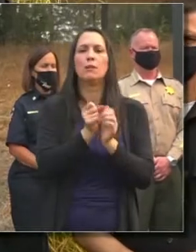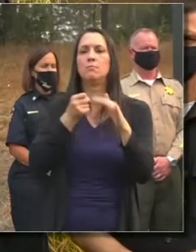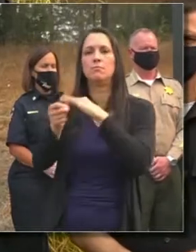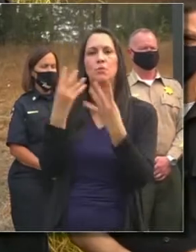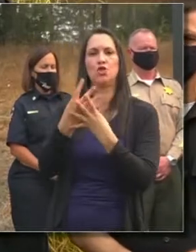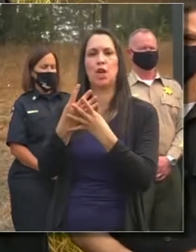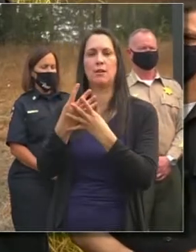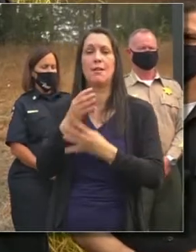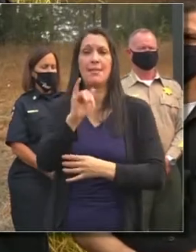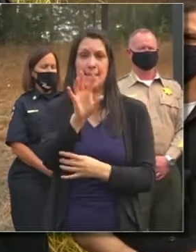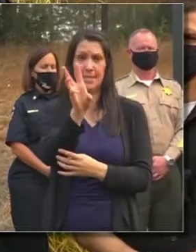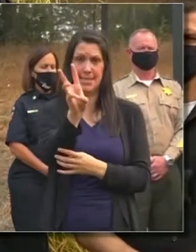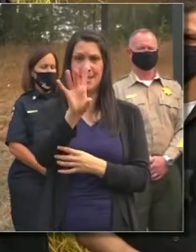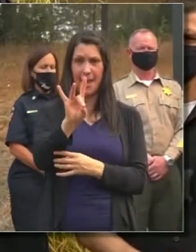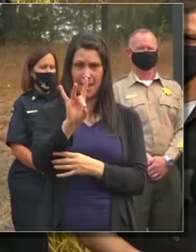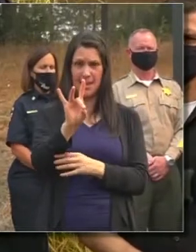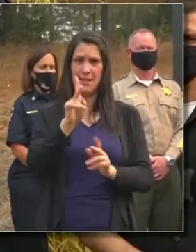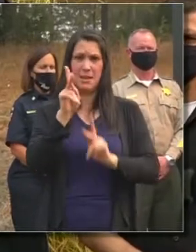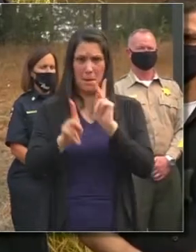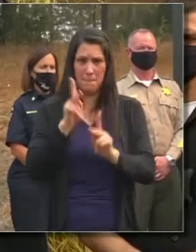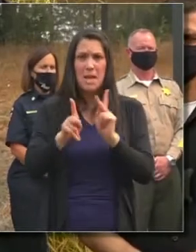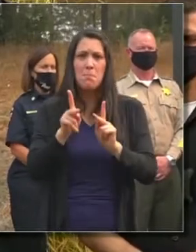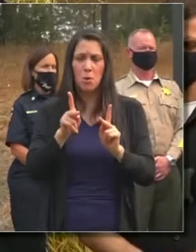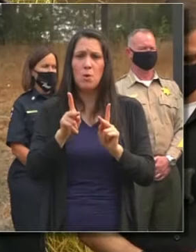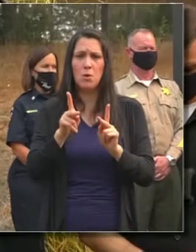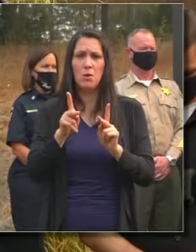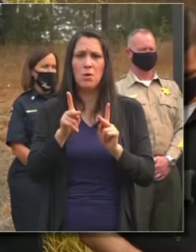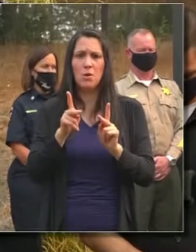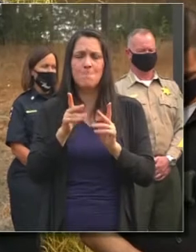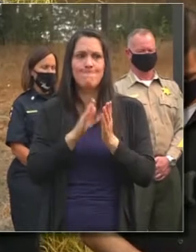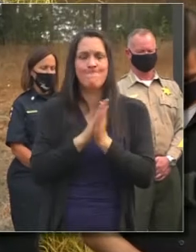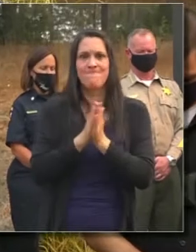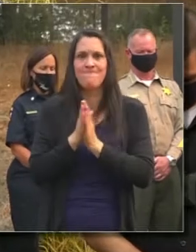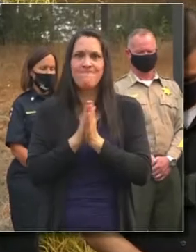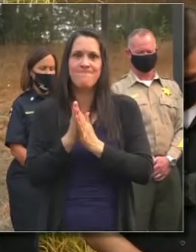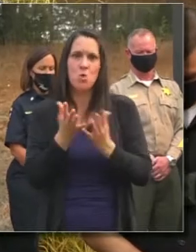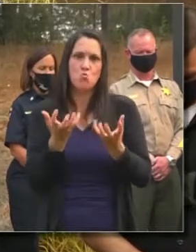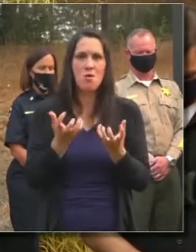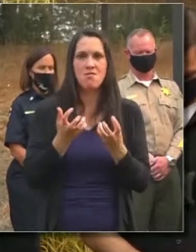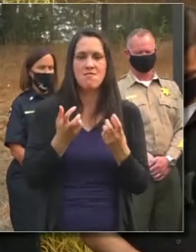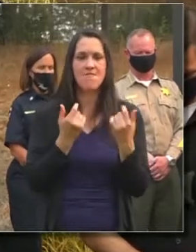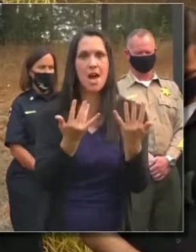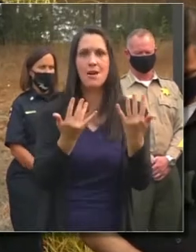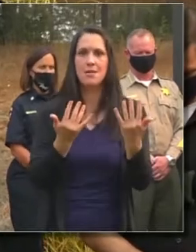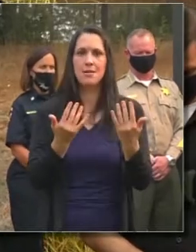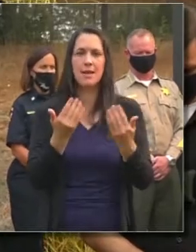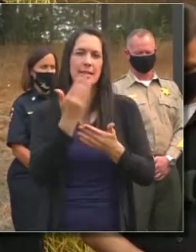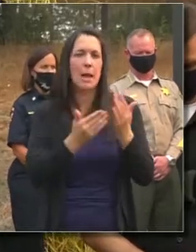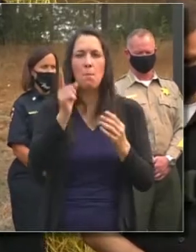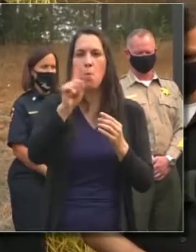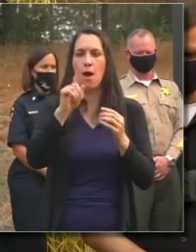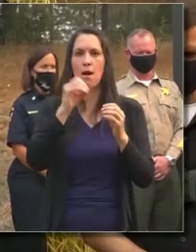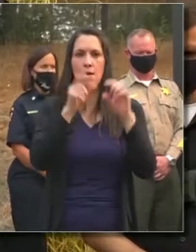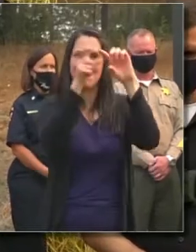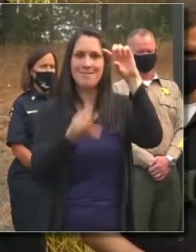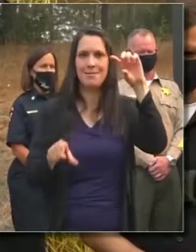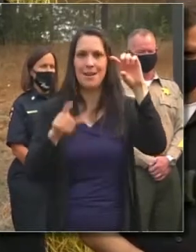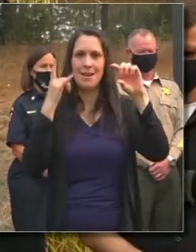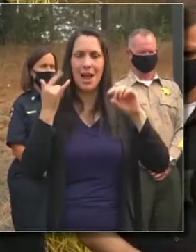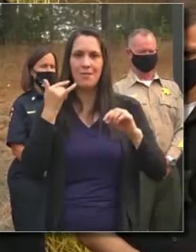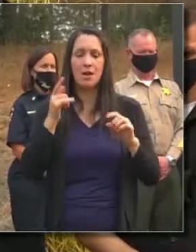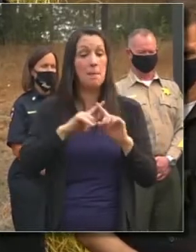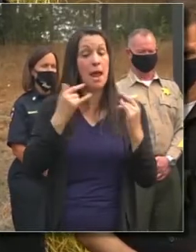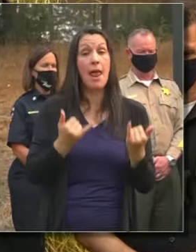y criminales que han creado incendios intencionales han sido arrestados en algún lugar de california